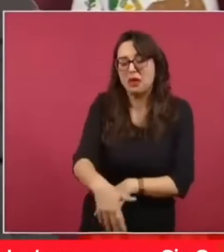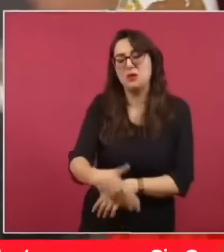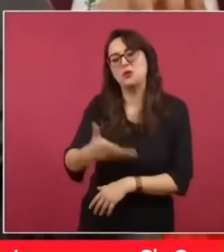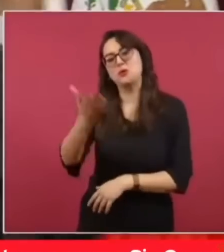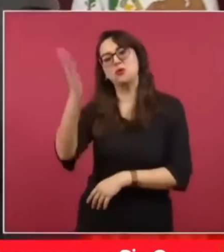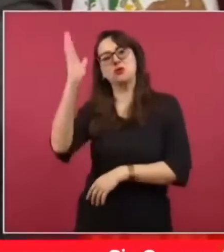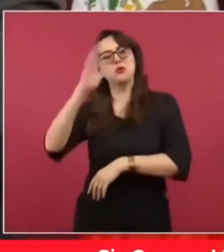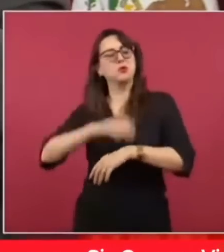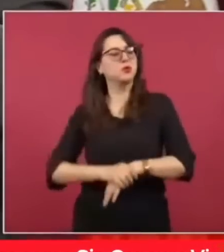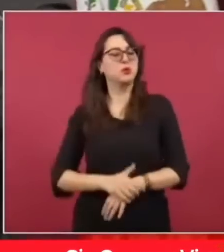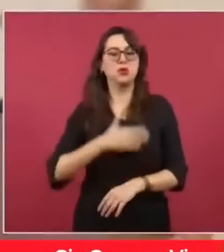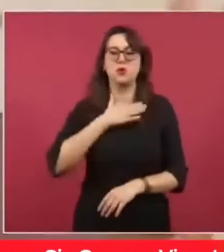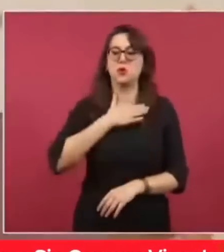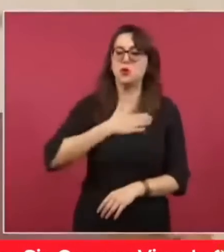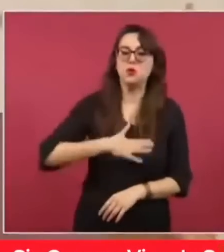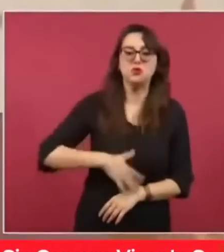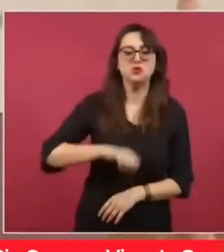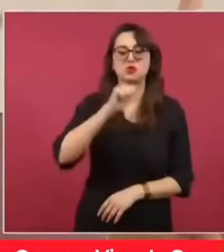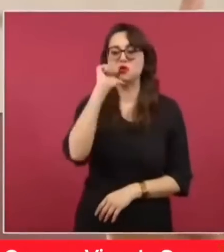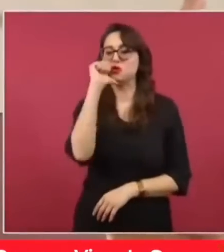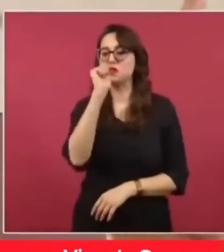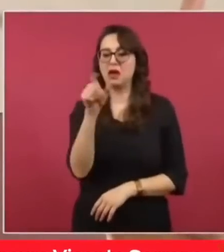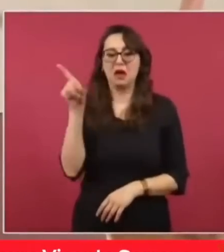y que nosotros no habíamos hecho nada,